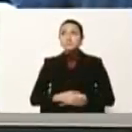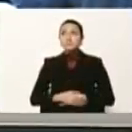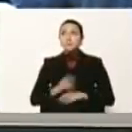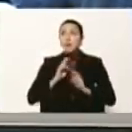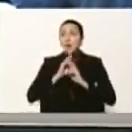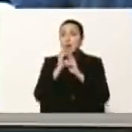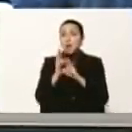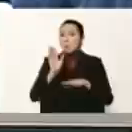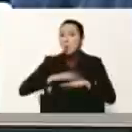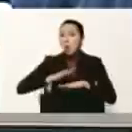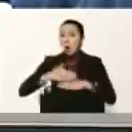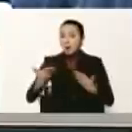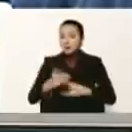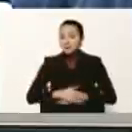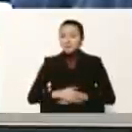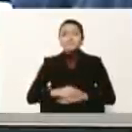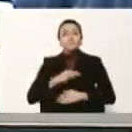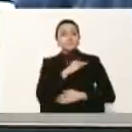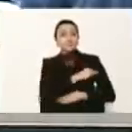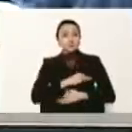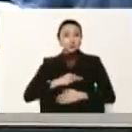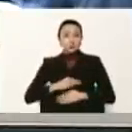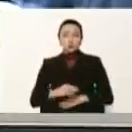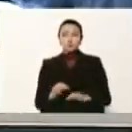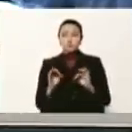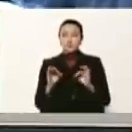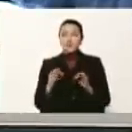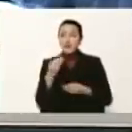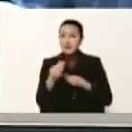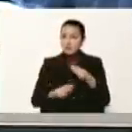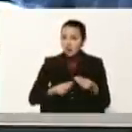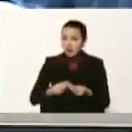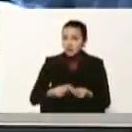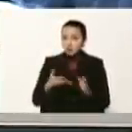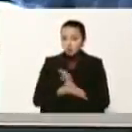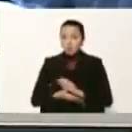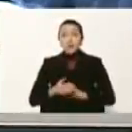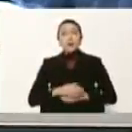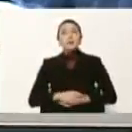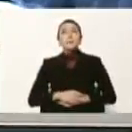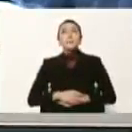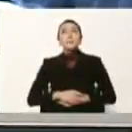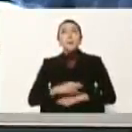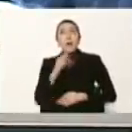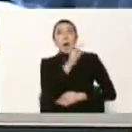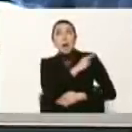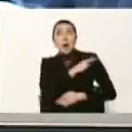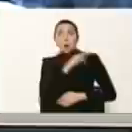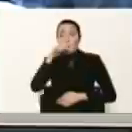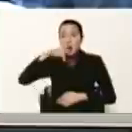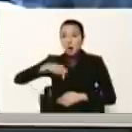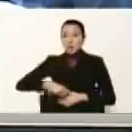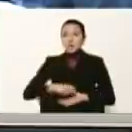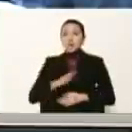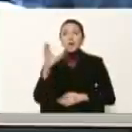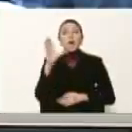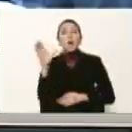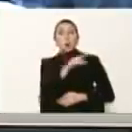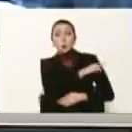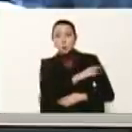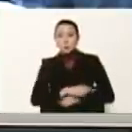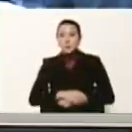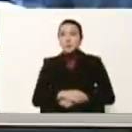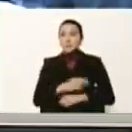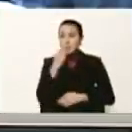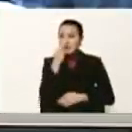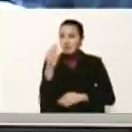el porqué de la misión delicada que venía a cumplir el jefe de la CIA en Colombia. Porque hay dos